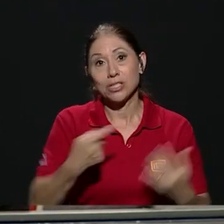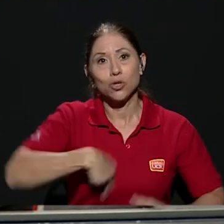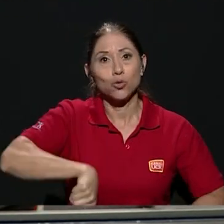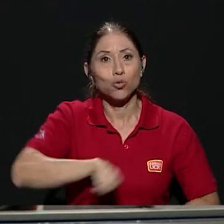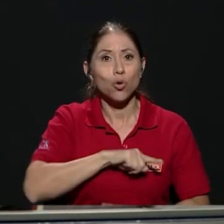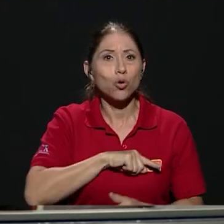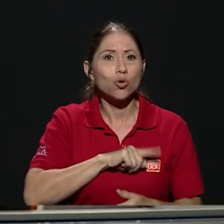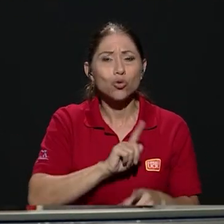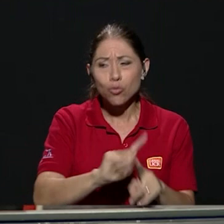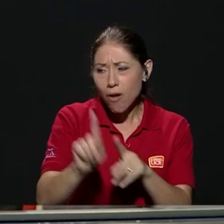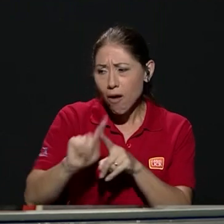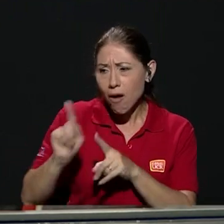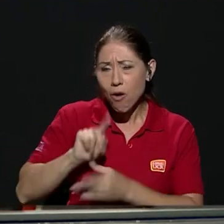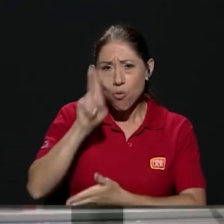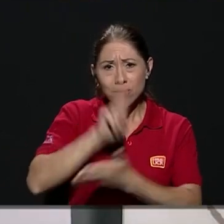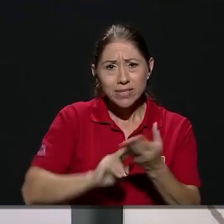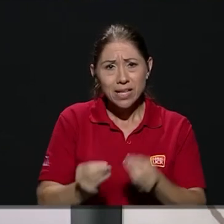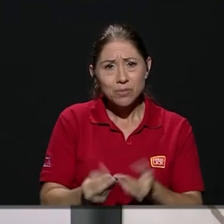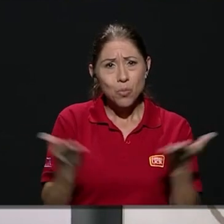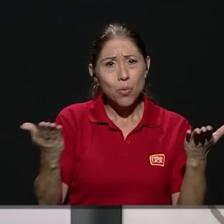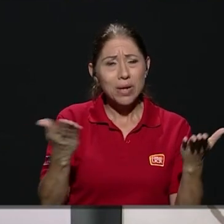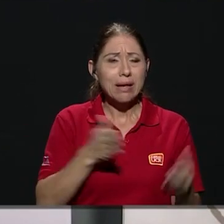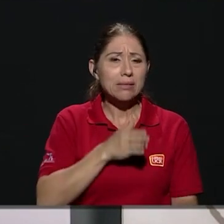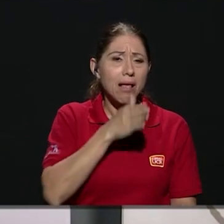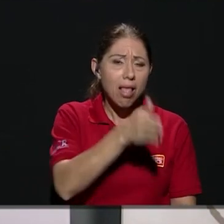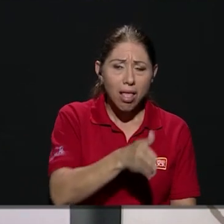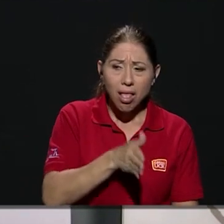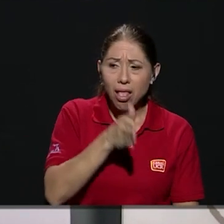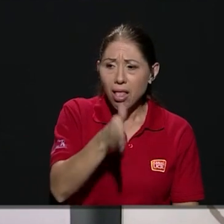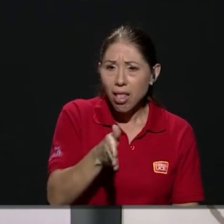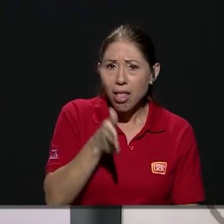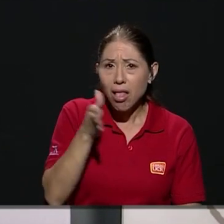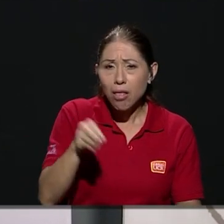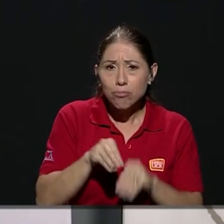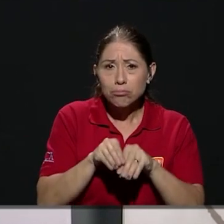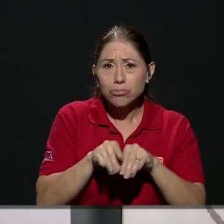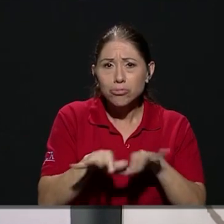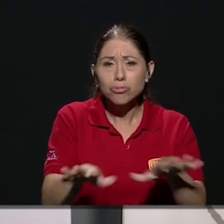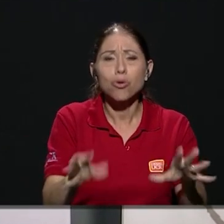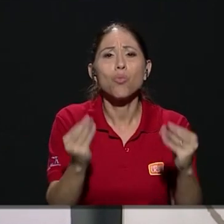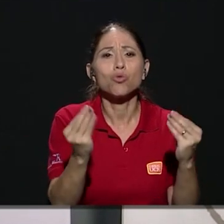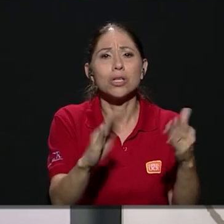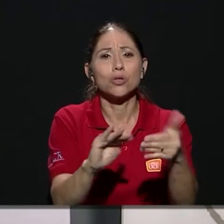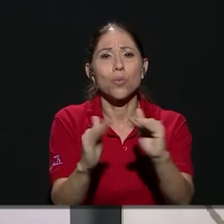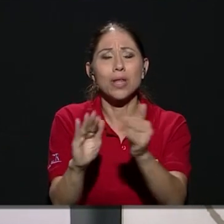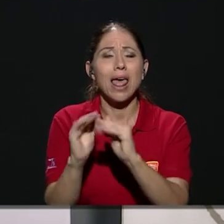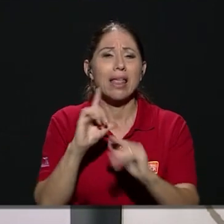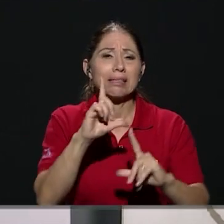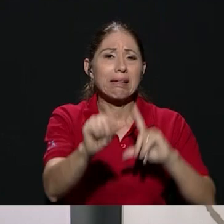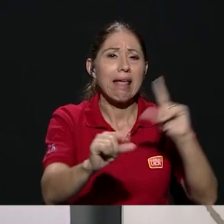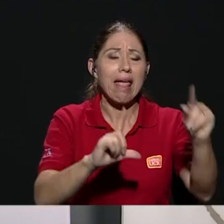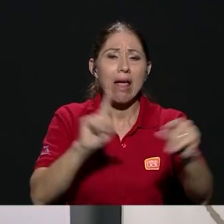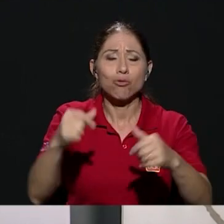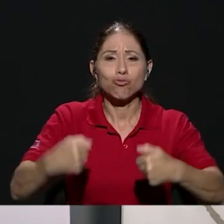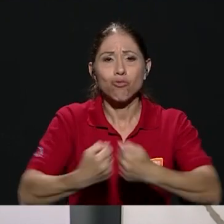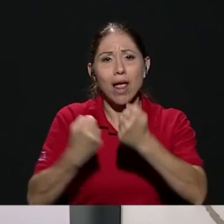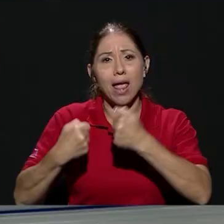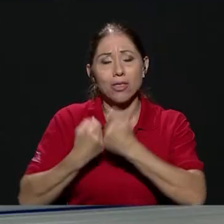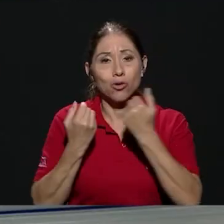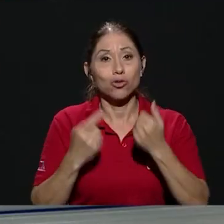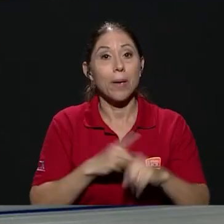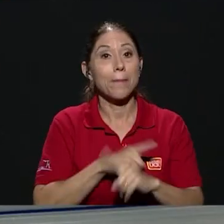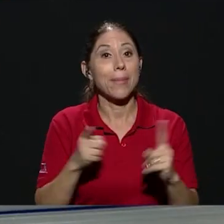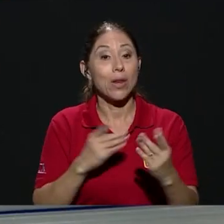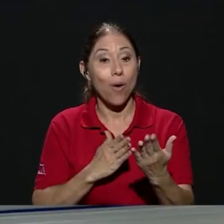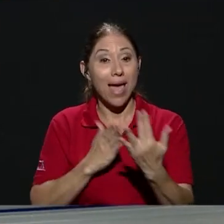Somos universidades públicas que llegamos a muchas comunidades y cada vez creo más lejos, ¿verdad? Y mayores retos, ¿verdad? Pero